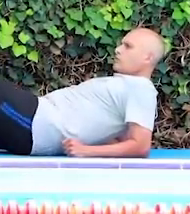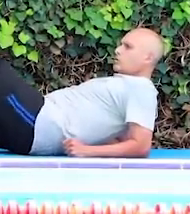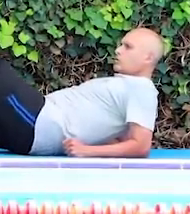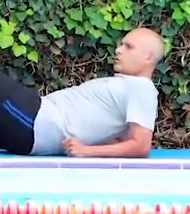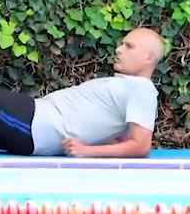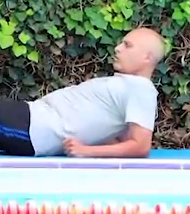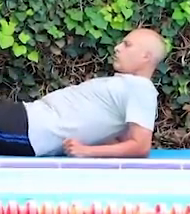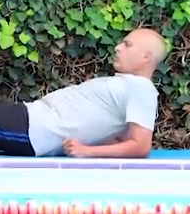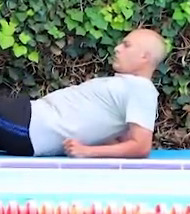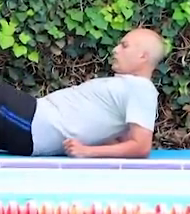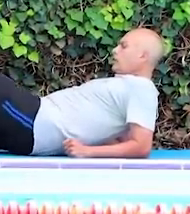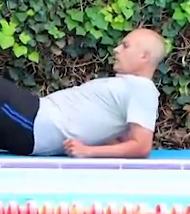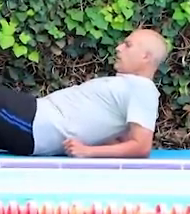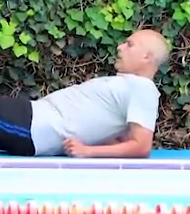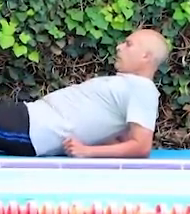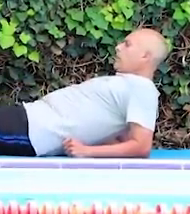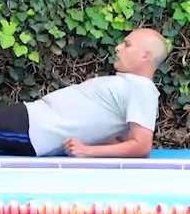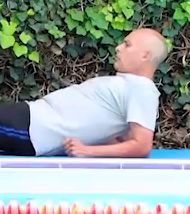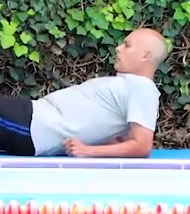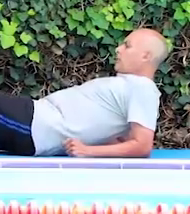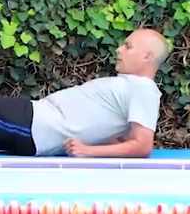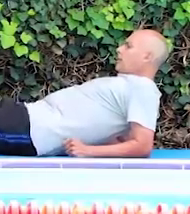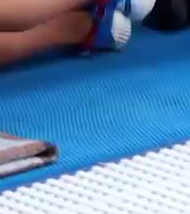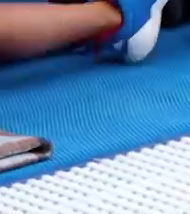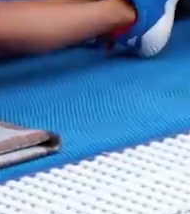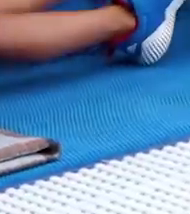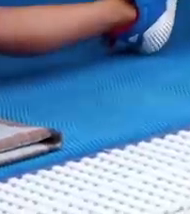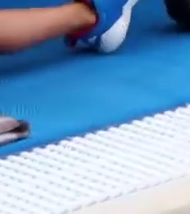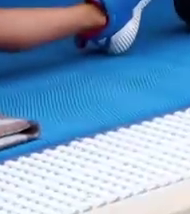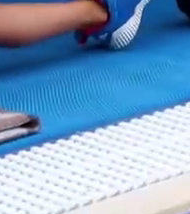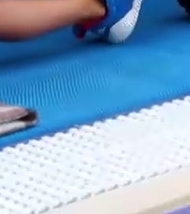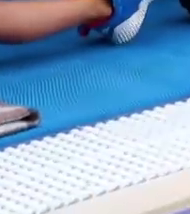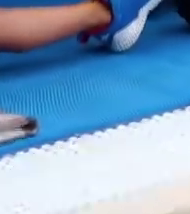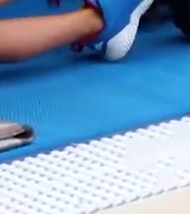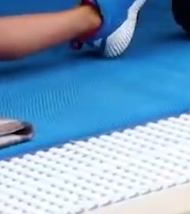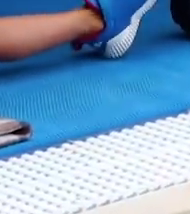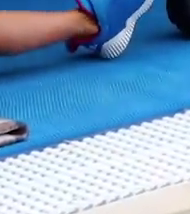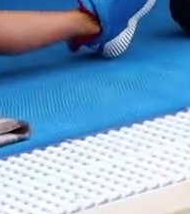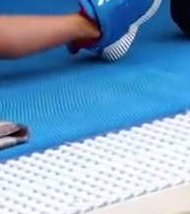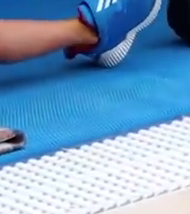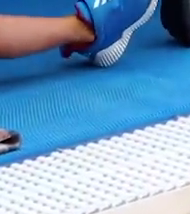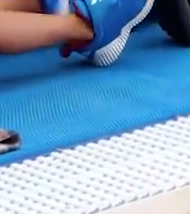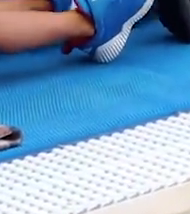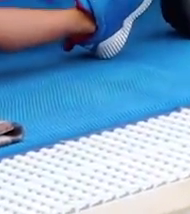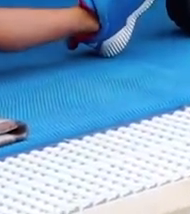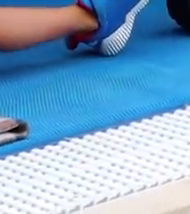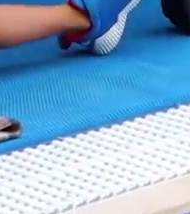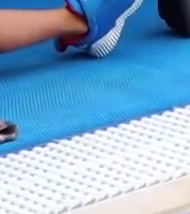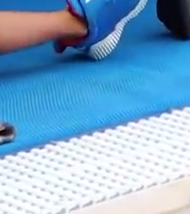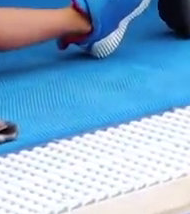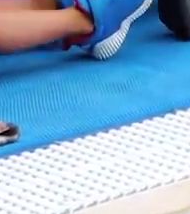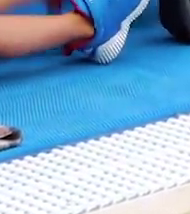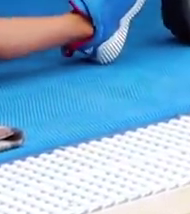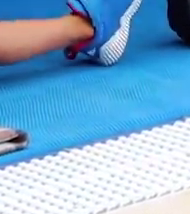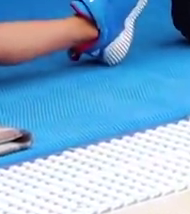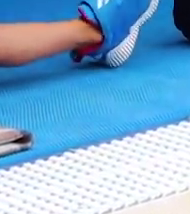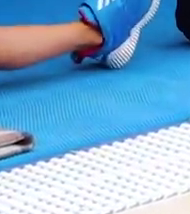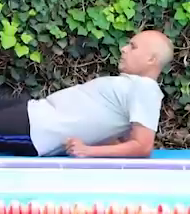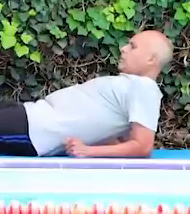4, 5, 6. Ahora la otra pierna. 1, 2, muy bien, estírala muy